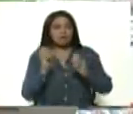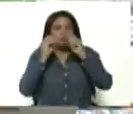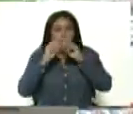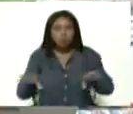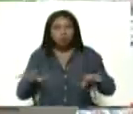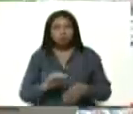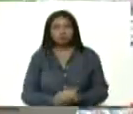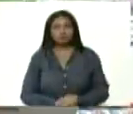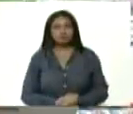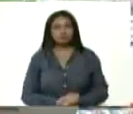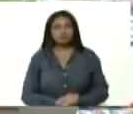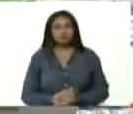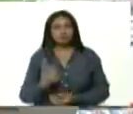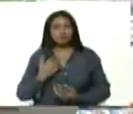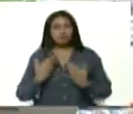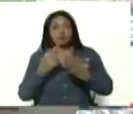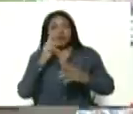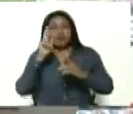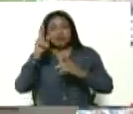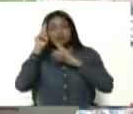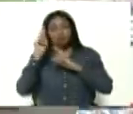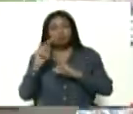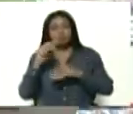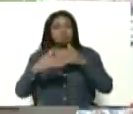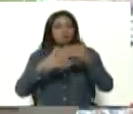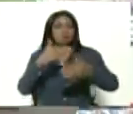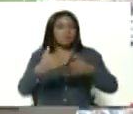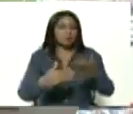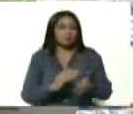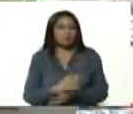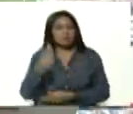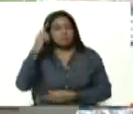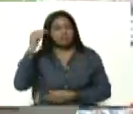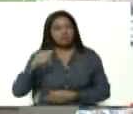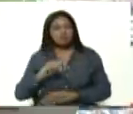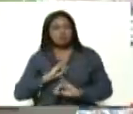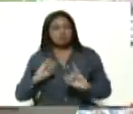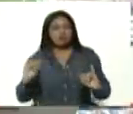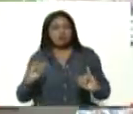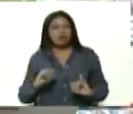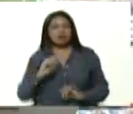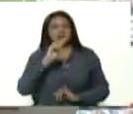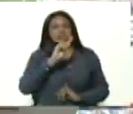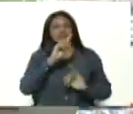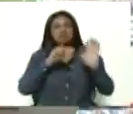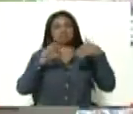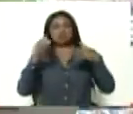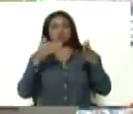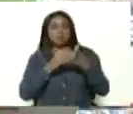daré razón más adelante. El día de hoy ya